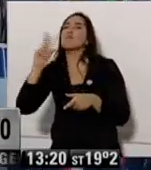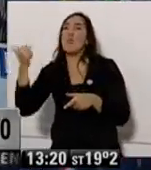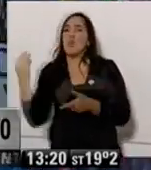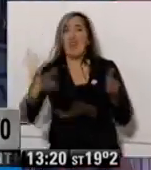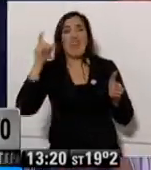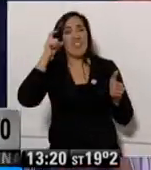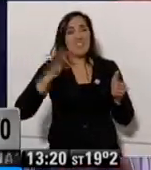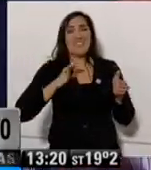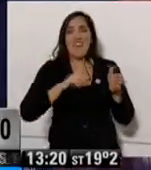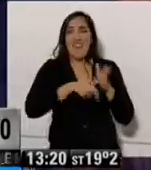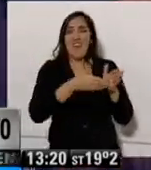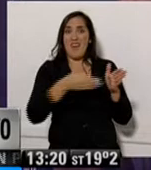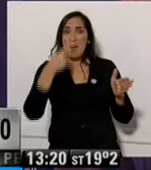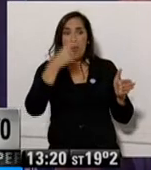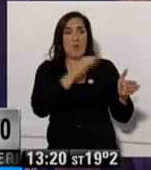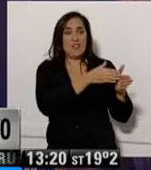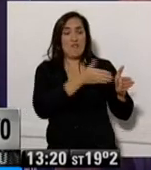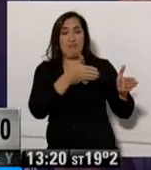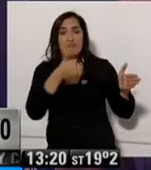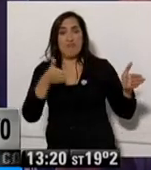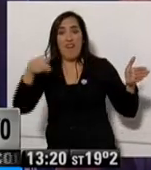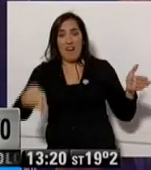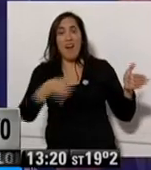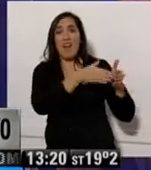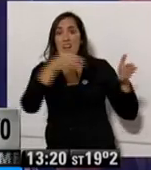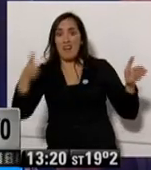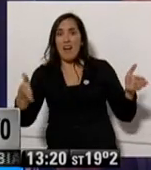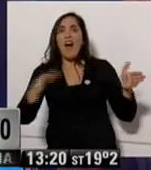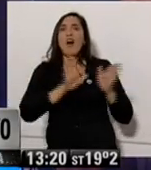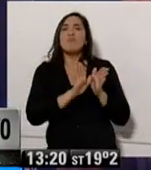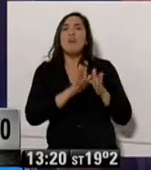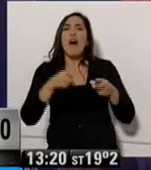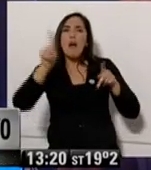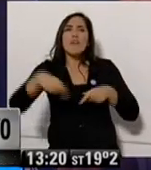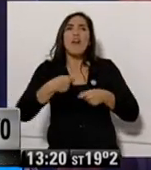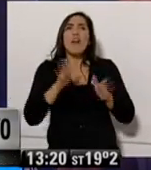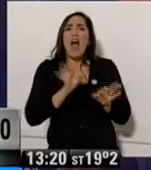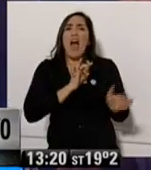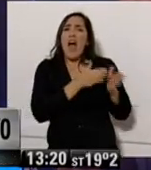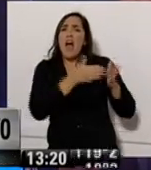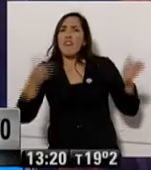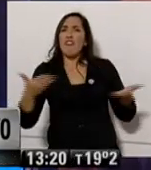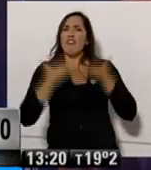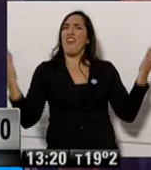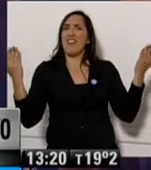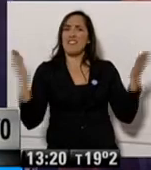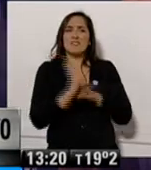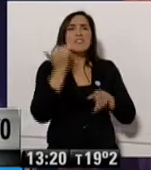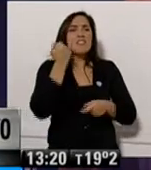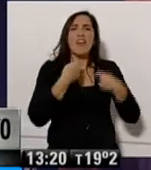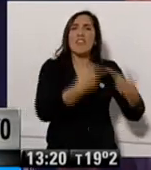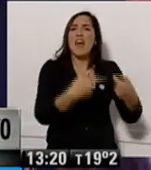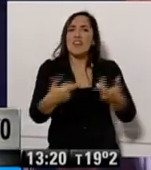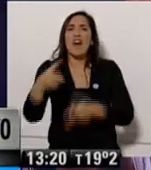designa jueces? Estas medidas que trajeron felicidad al pueblo en esta década